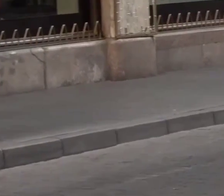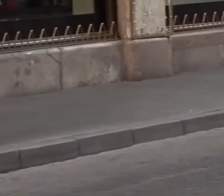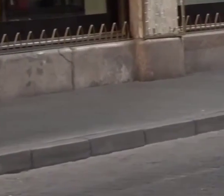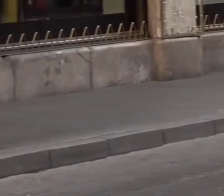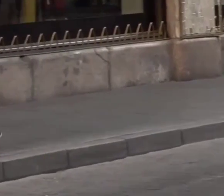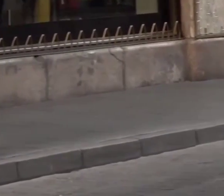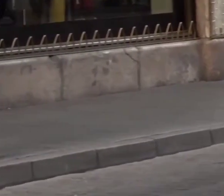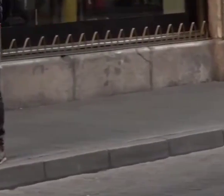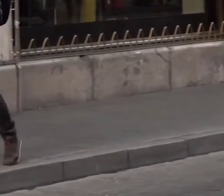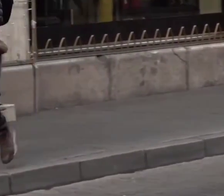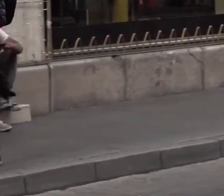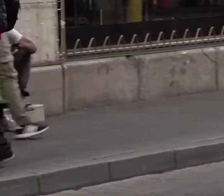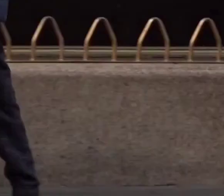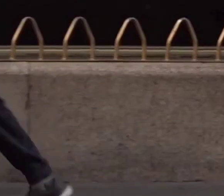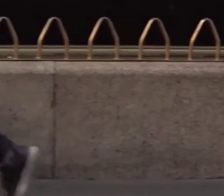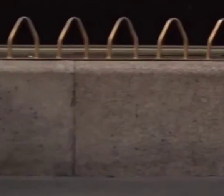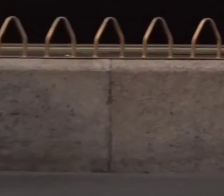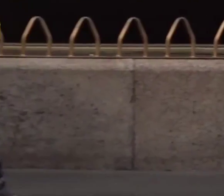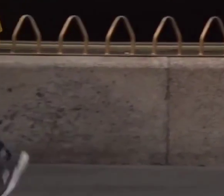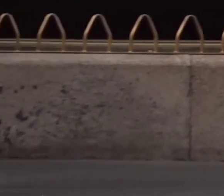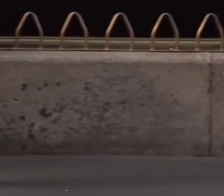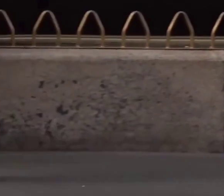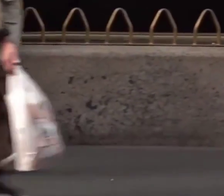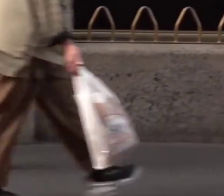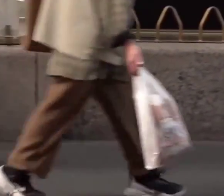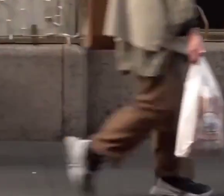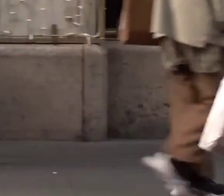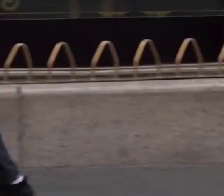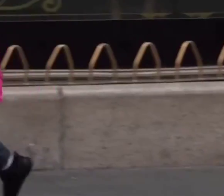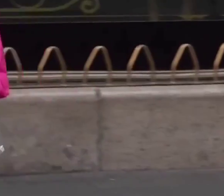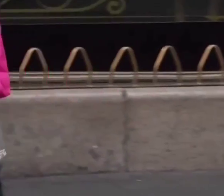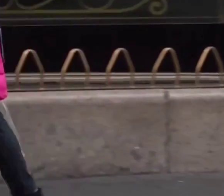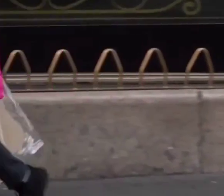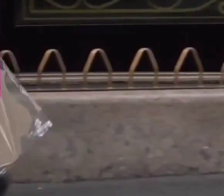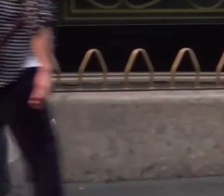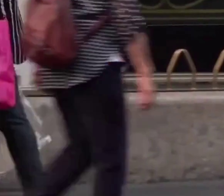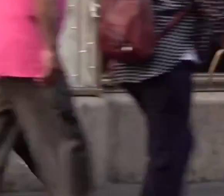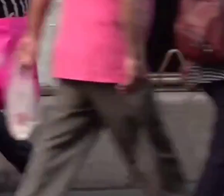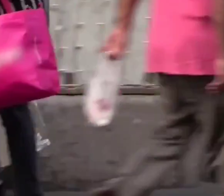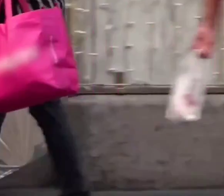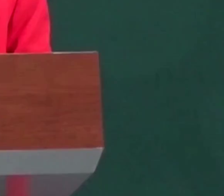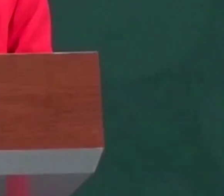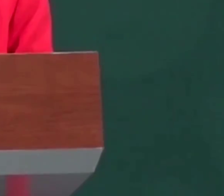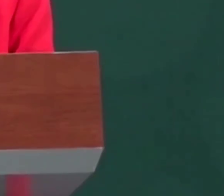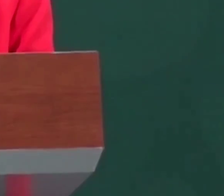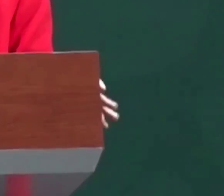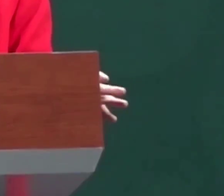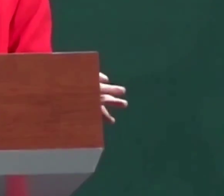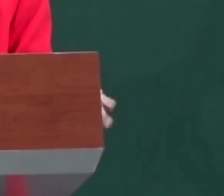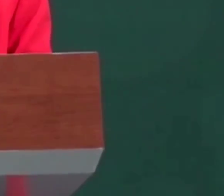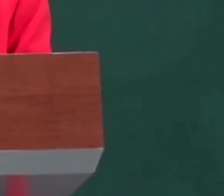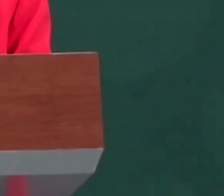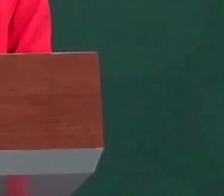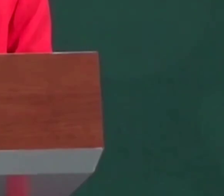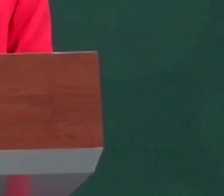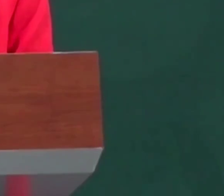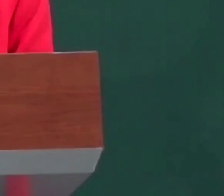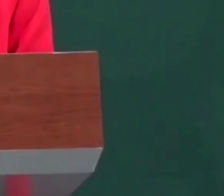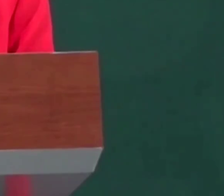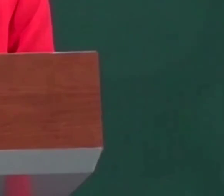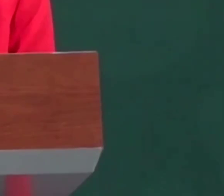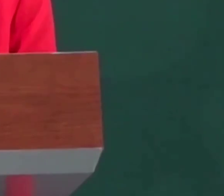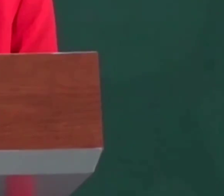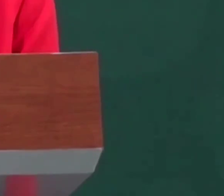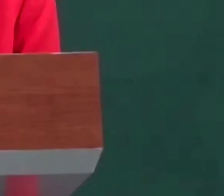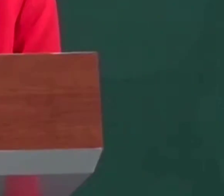Por 3 meses consecutivos hemos sido la entidad de mayor crecimiento en el número de empleos, gracias pues a la apertura